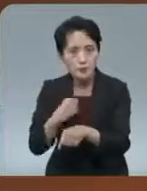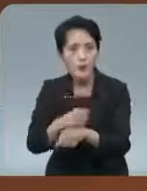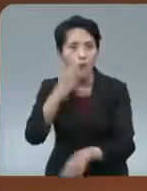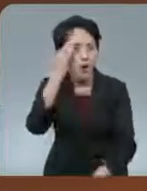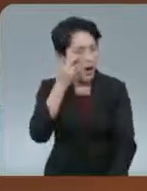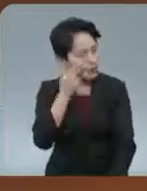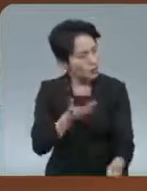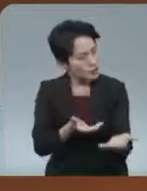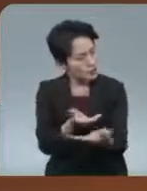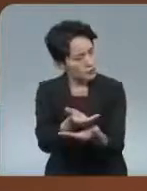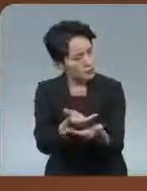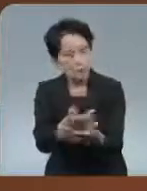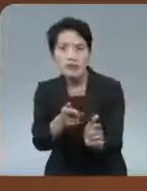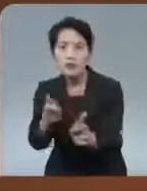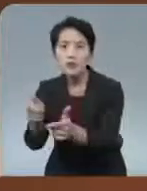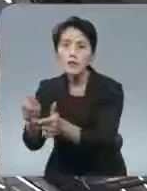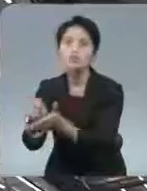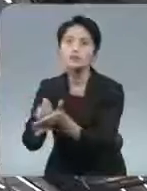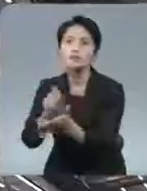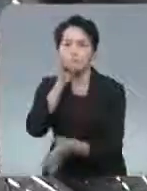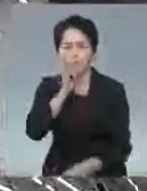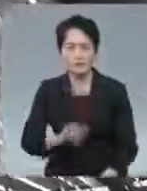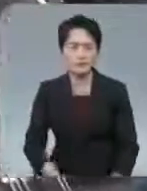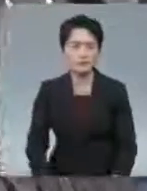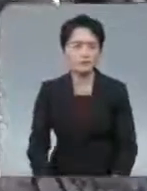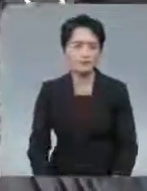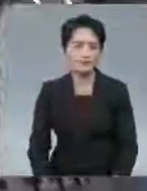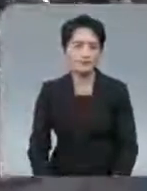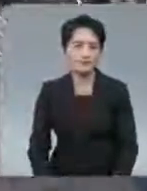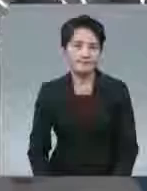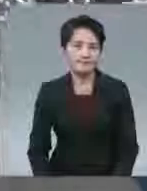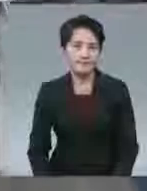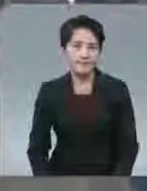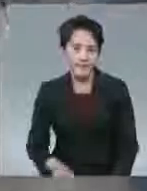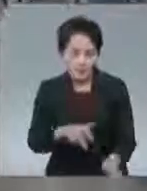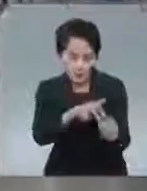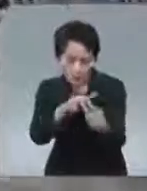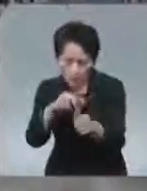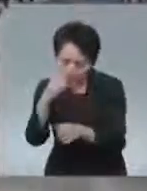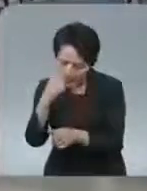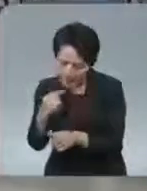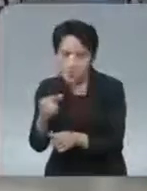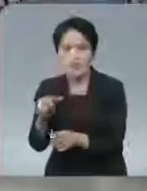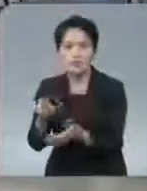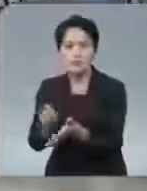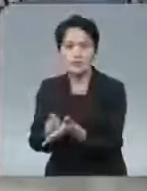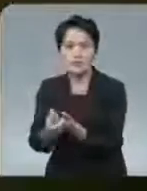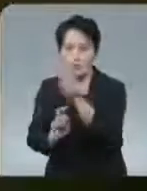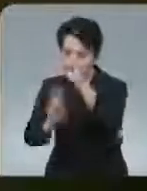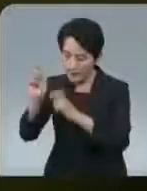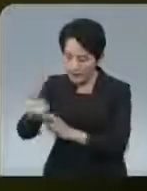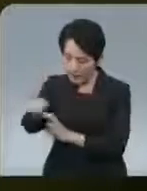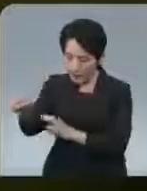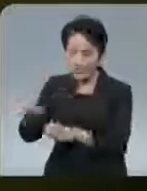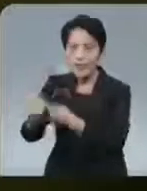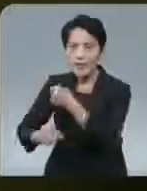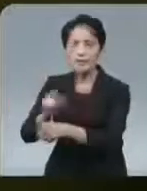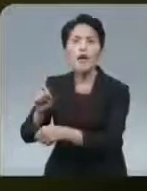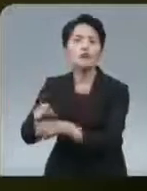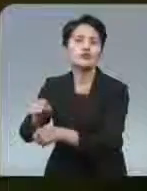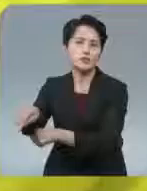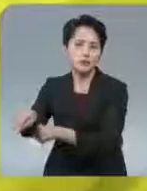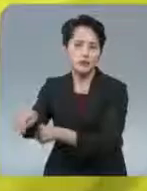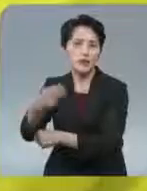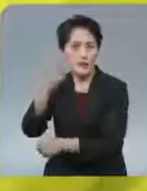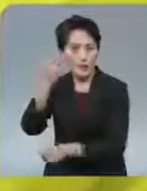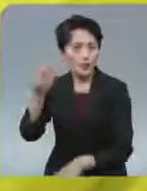viceprimer explicó que el gabinete abordó el tema en profundidad además de mantener estrechas y consecutivas consultas entre seúl y washington al respecto